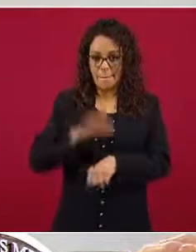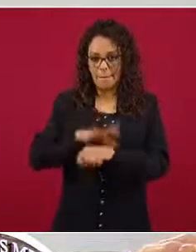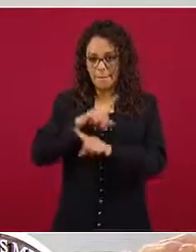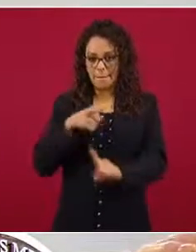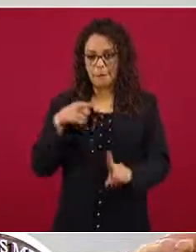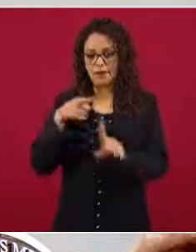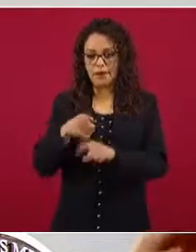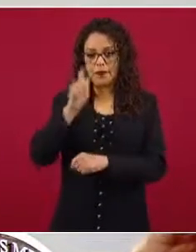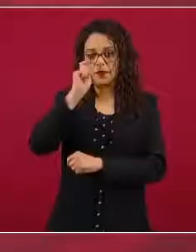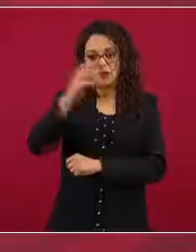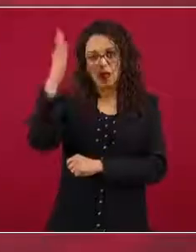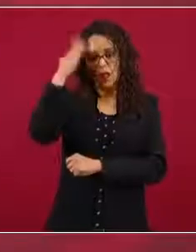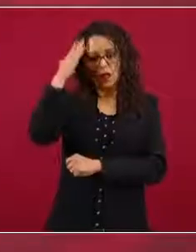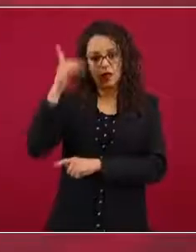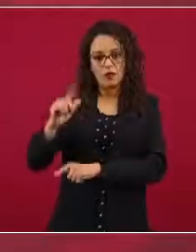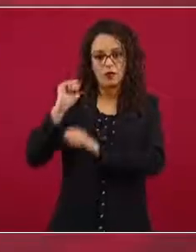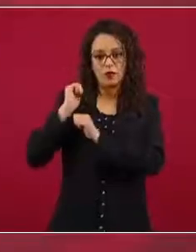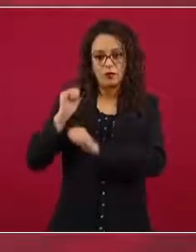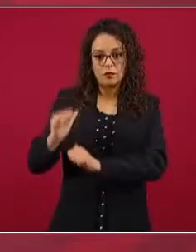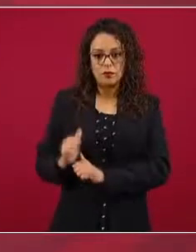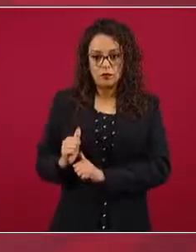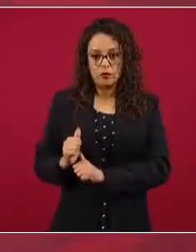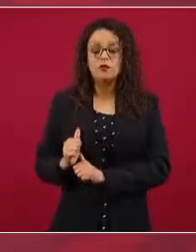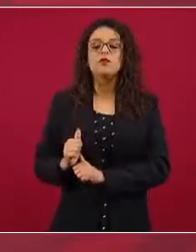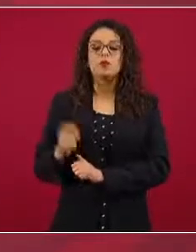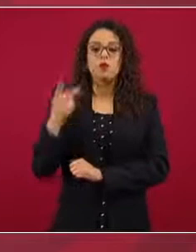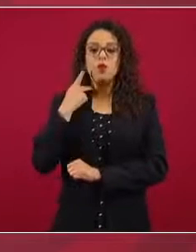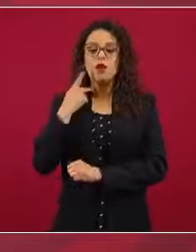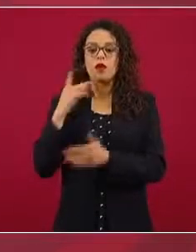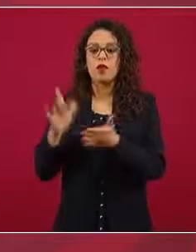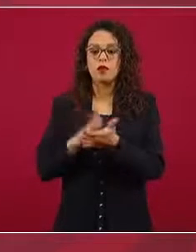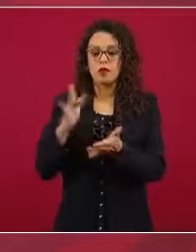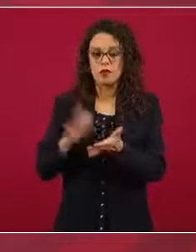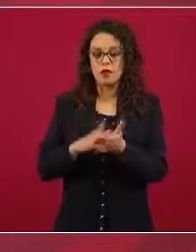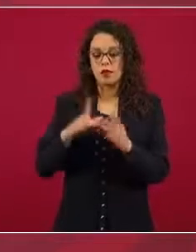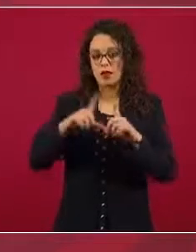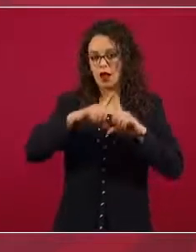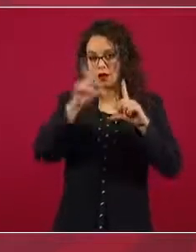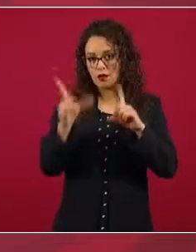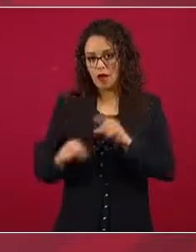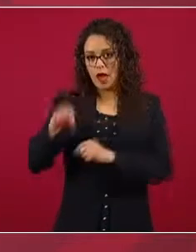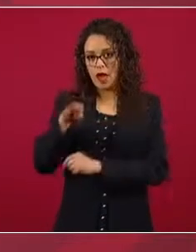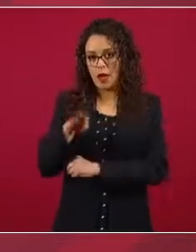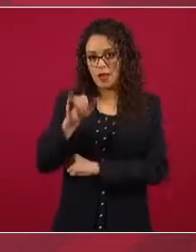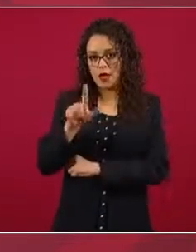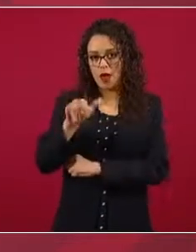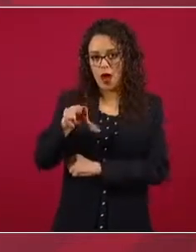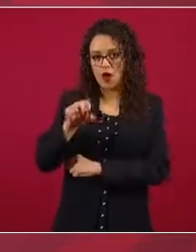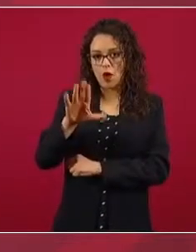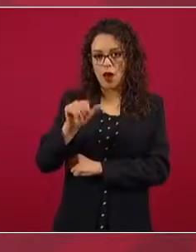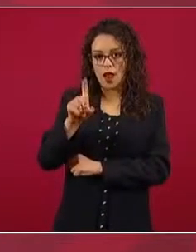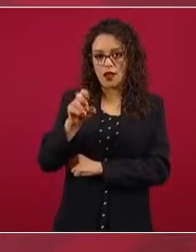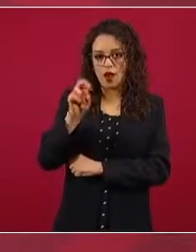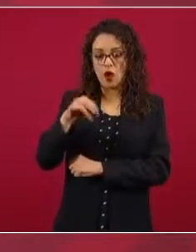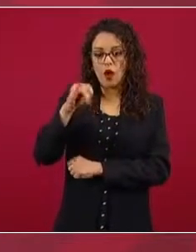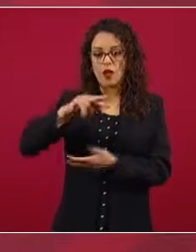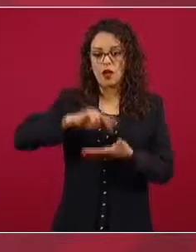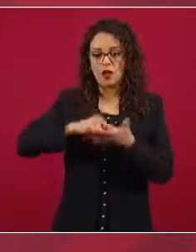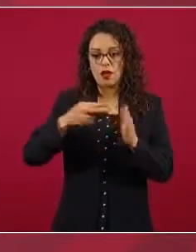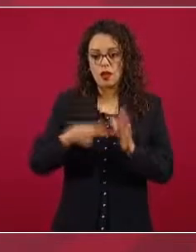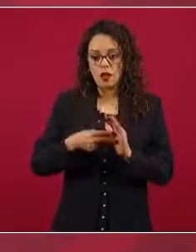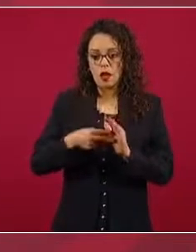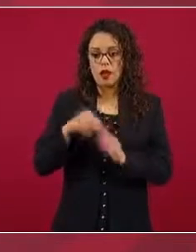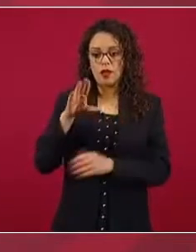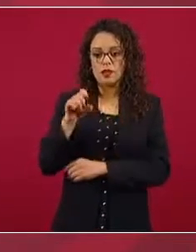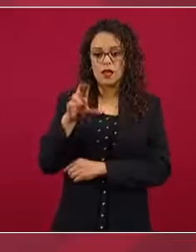persona titular de la Política Digital Nacional, Emiliano Calderón, y también del ingeniero César Vélez Andrade, quien es